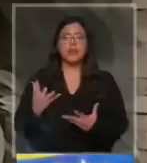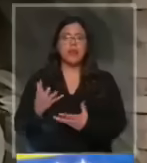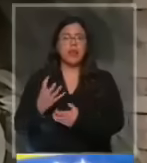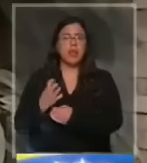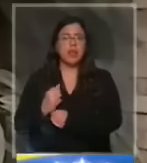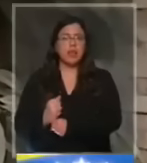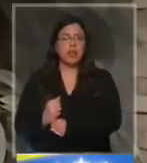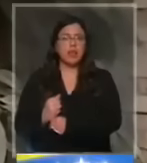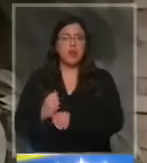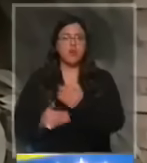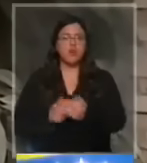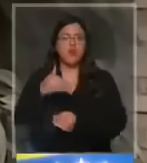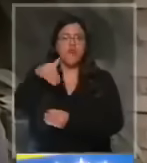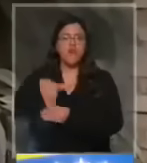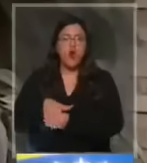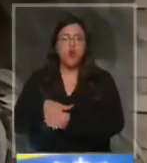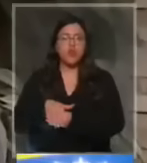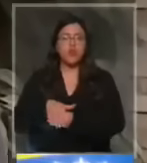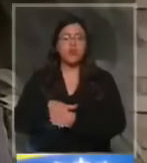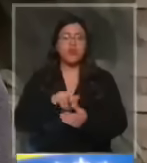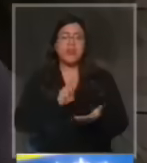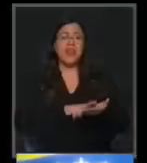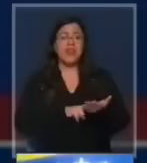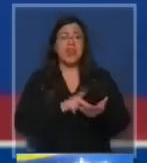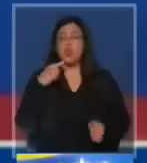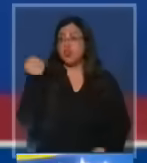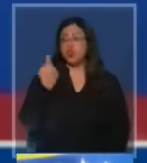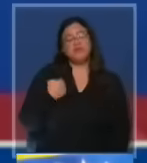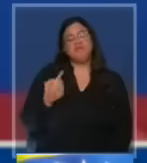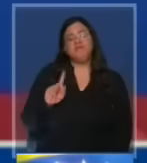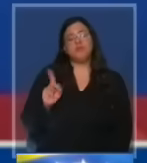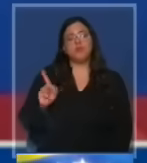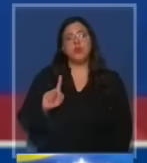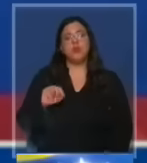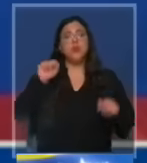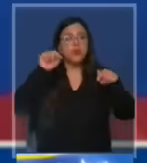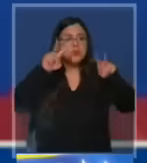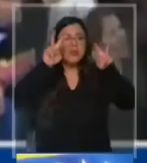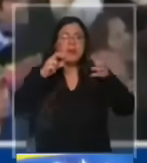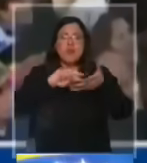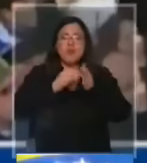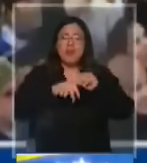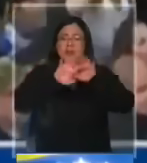electoral tienen, nosotros no tenemos esos intereses. Escándalo mundial por